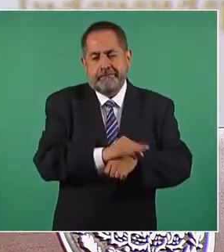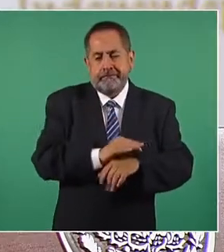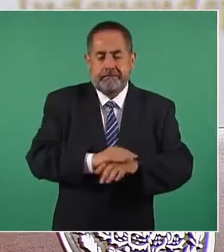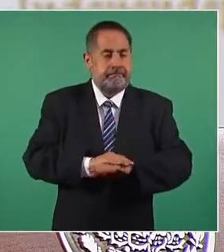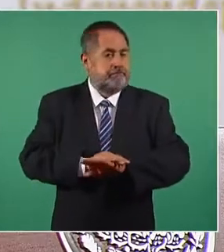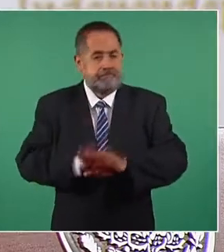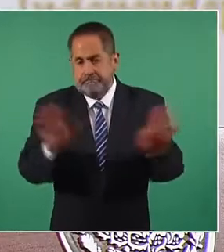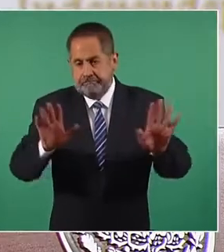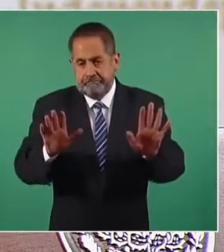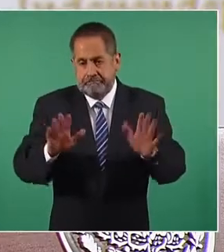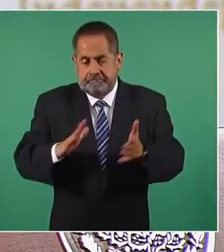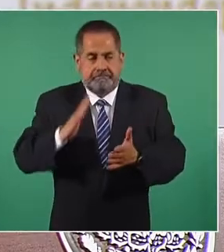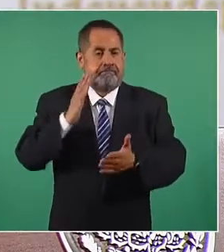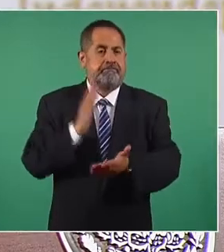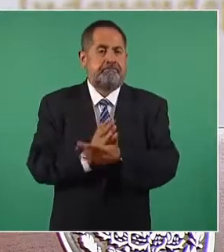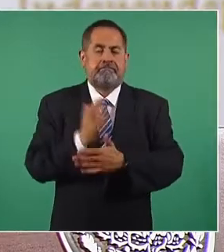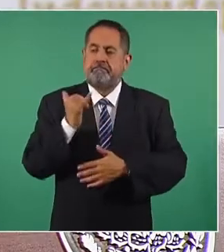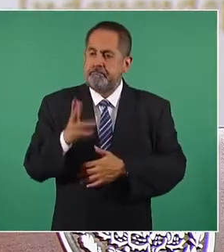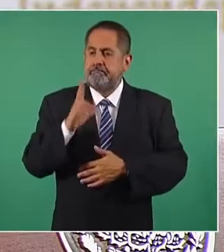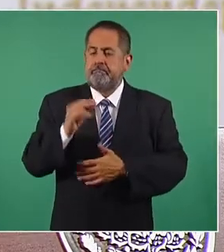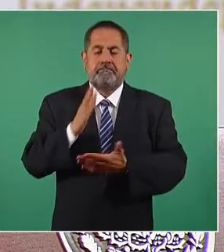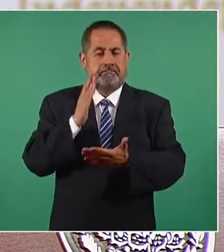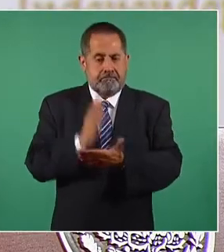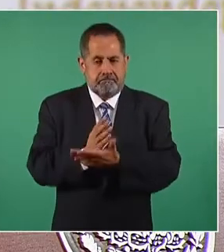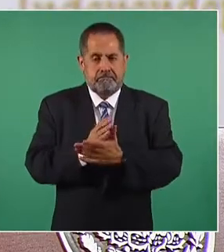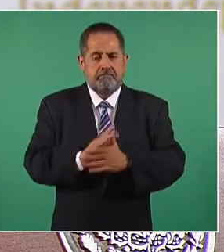Entonces ya no hay